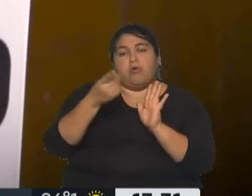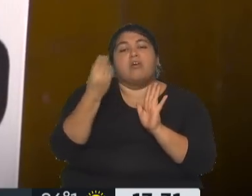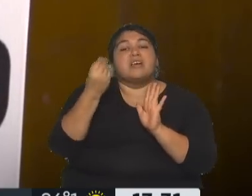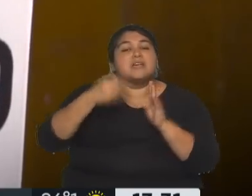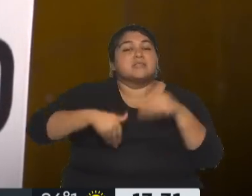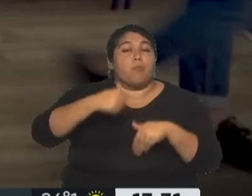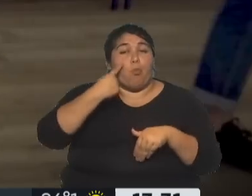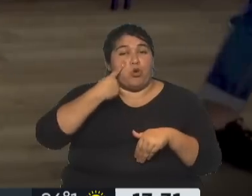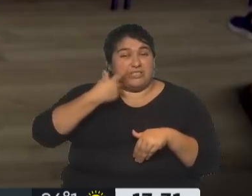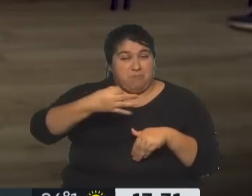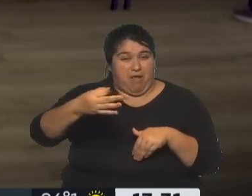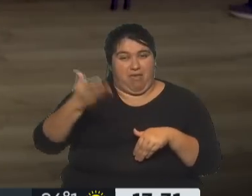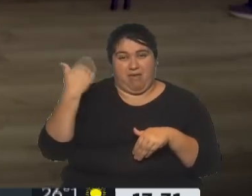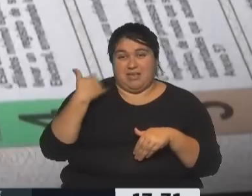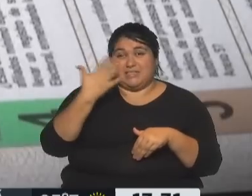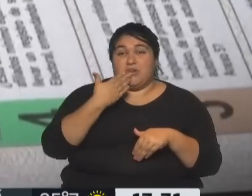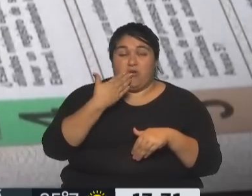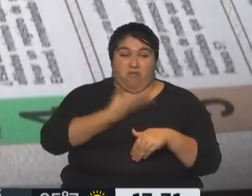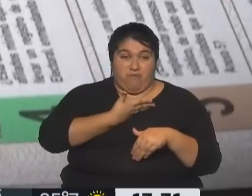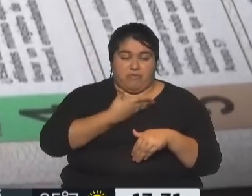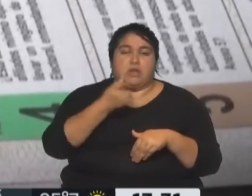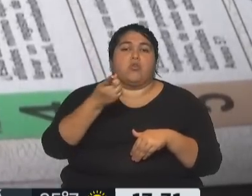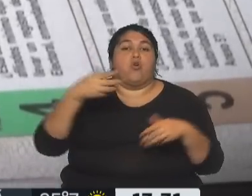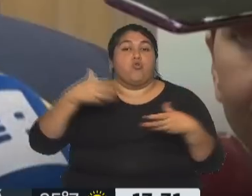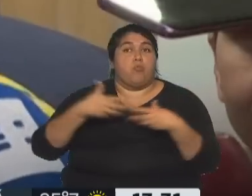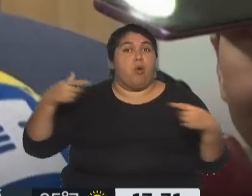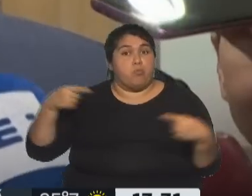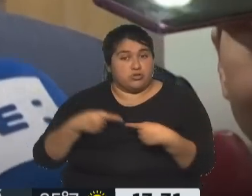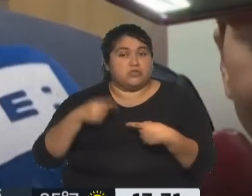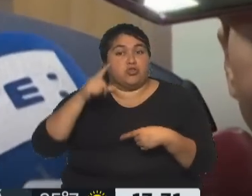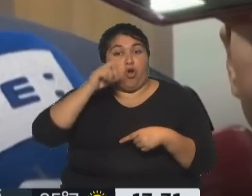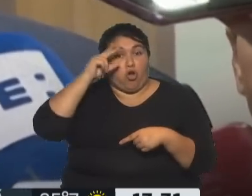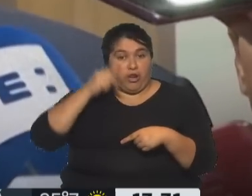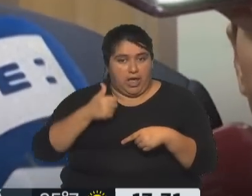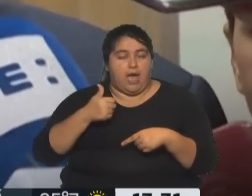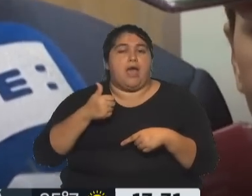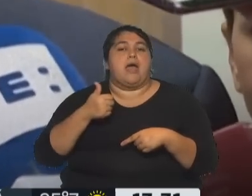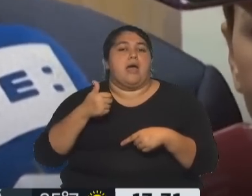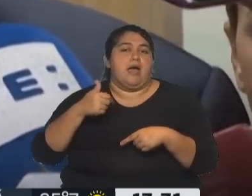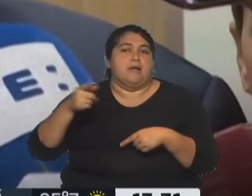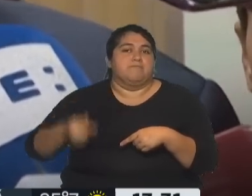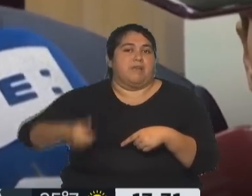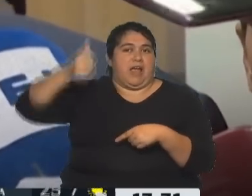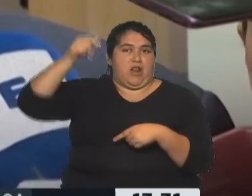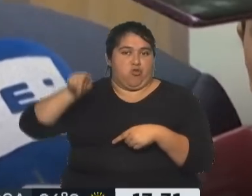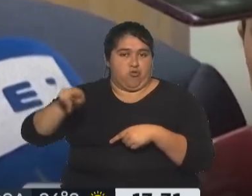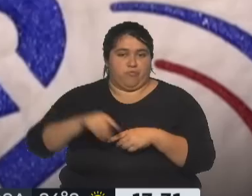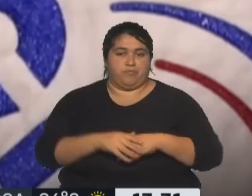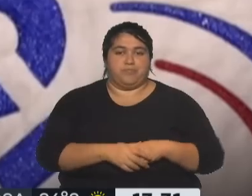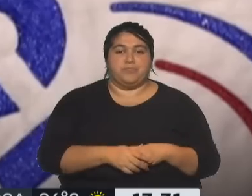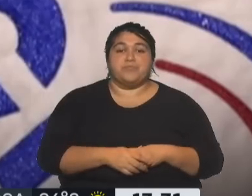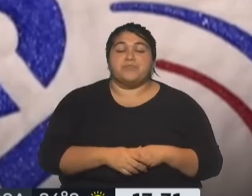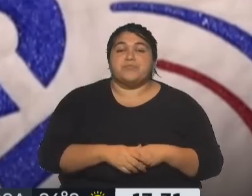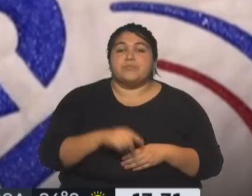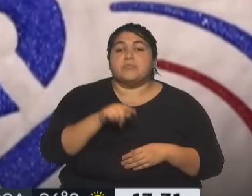elecciones municipales del pasado 5 de febrero, en las que la oposición liderada por Correa se alzó con el triunfo. Porque saben que lo derrotamos en las urnas.